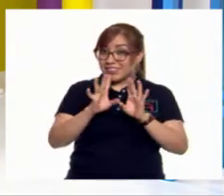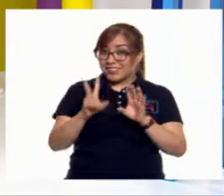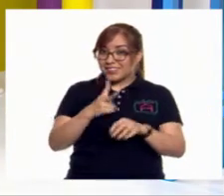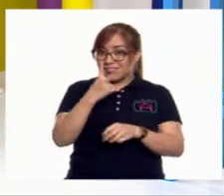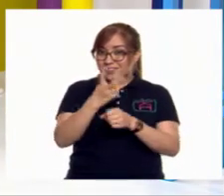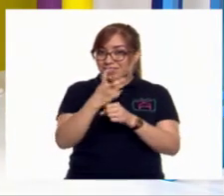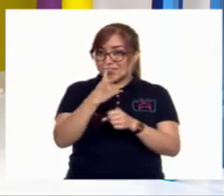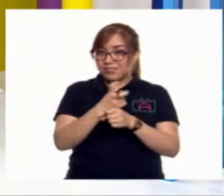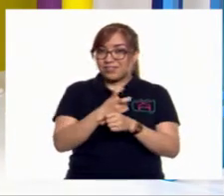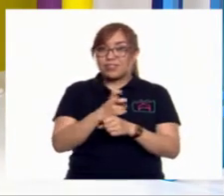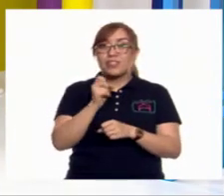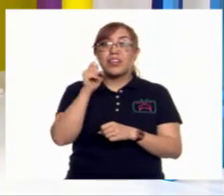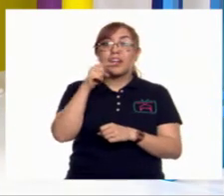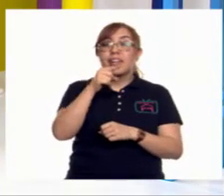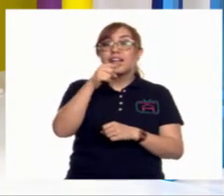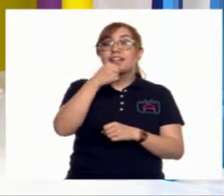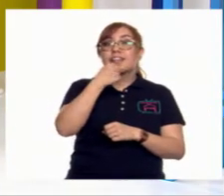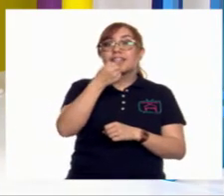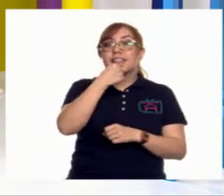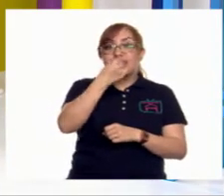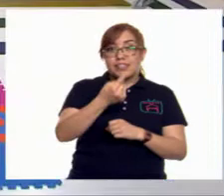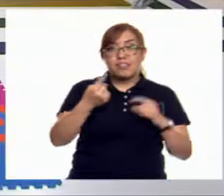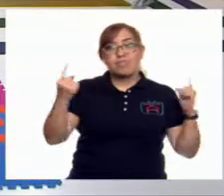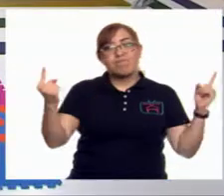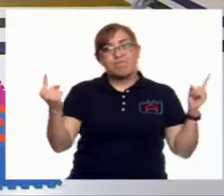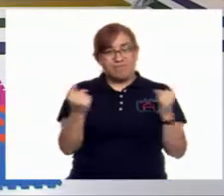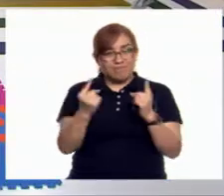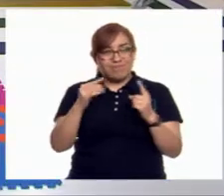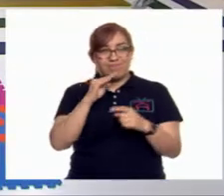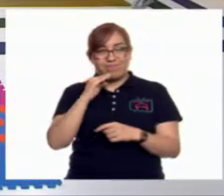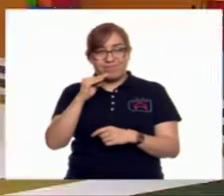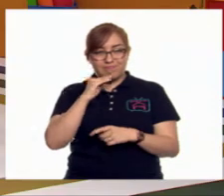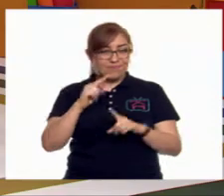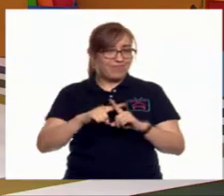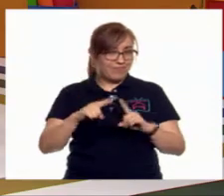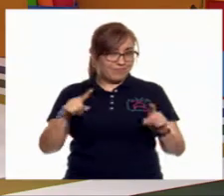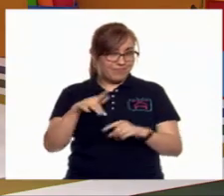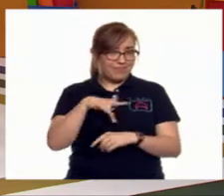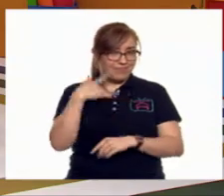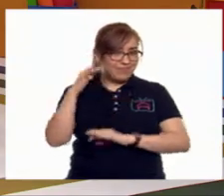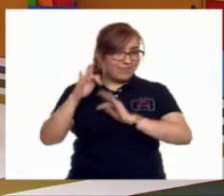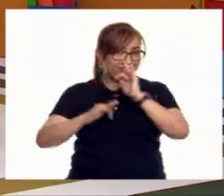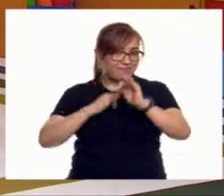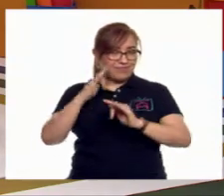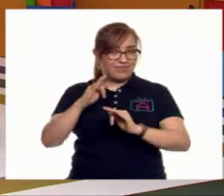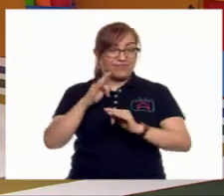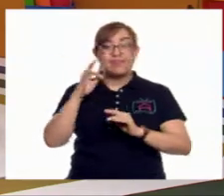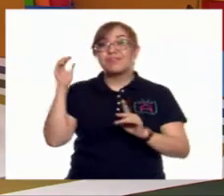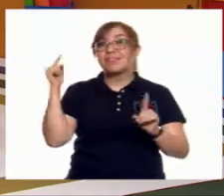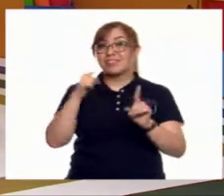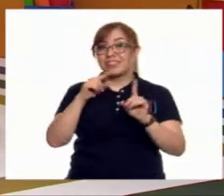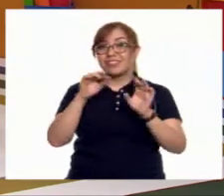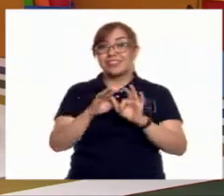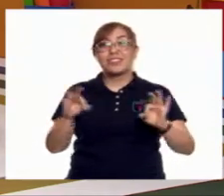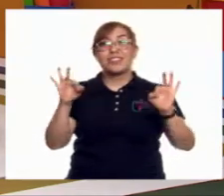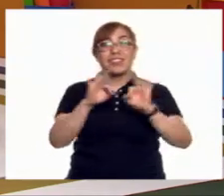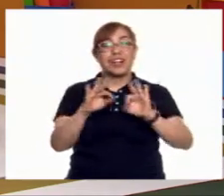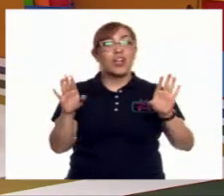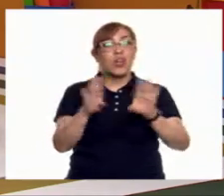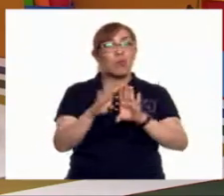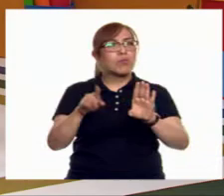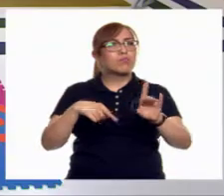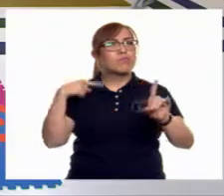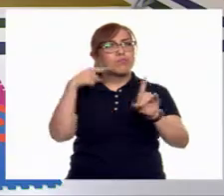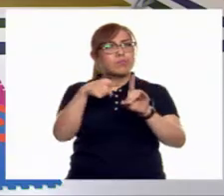acerca de una forma muy diferente, ¿verdad? Y acuérdate, en esta parte hacer mucho el énfasis en cómo dirigirnos a la persona.